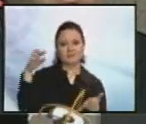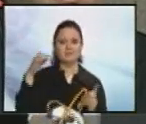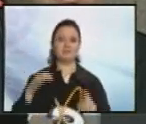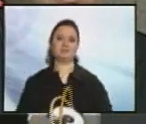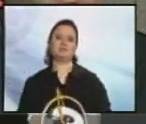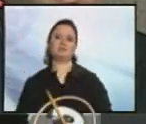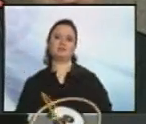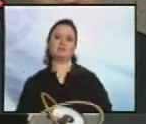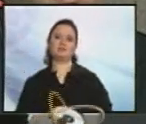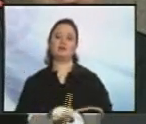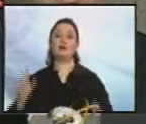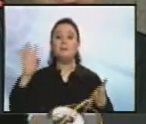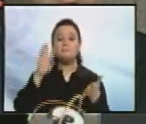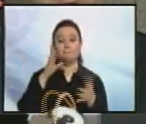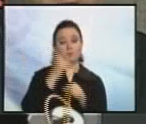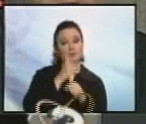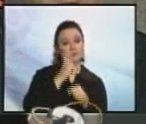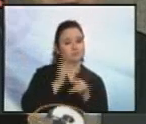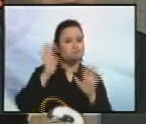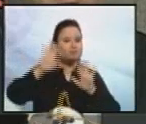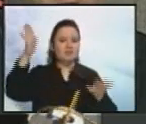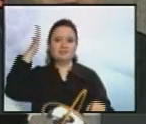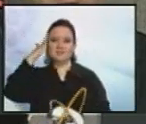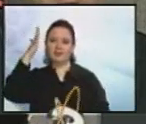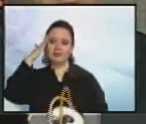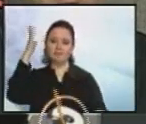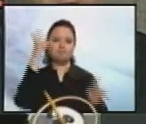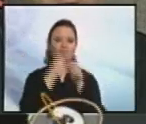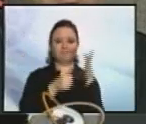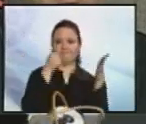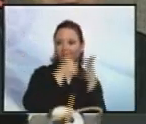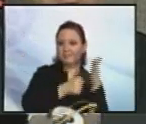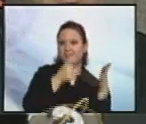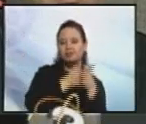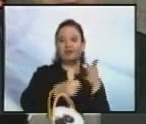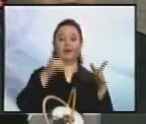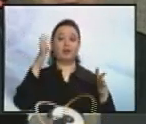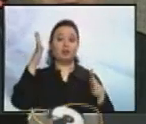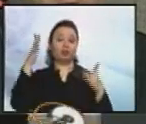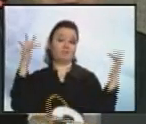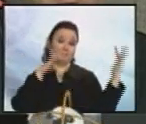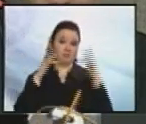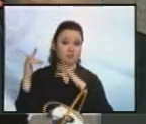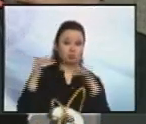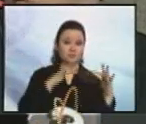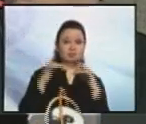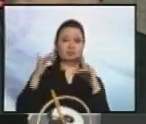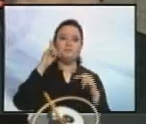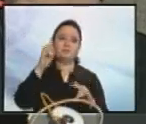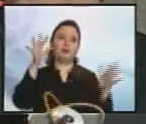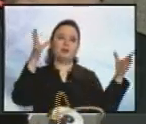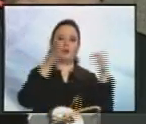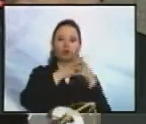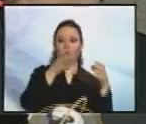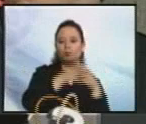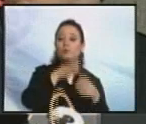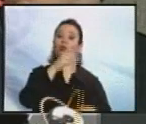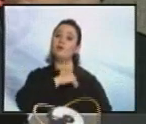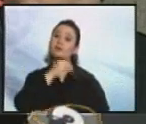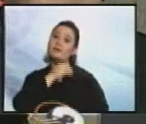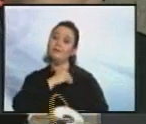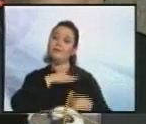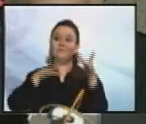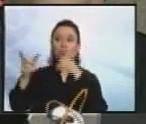El país ya sabía del calvario de luchas armadas en que una facción pretendía el